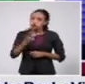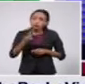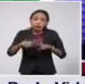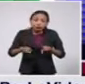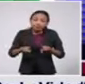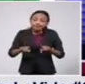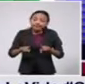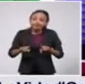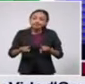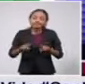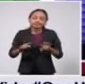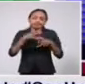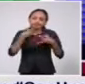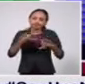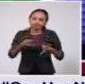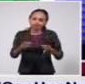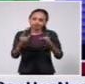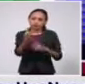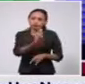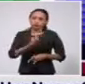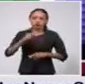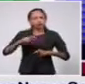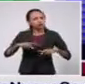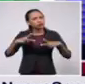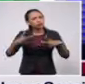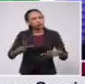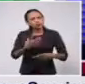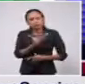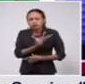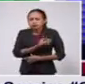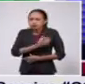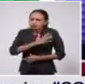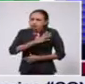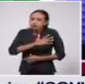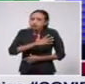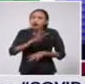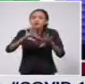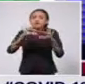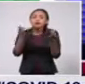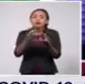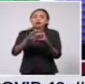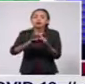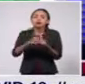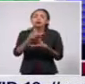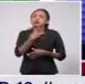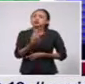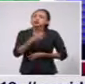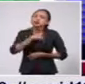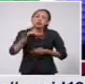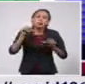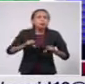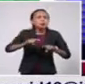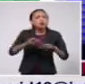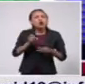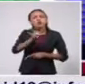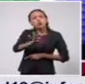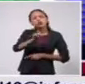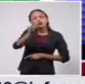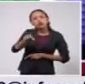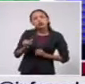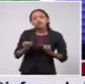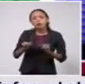condolencias a familiares y amistades y lamentamos mucho las 4 personas que informamos hoy